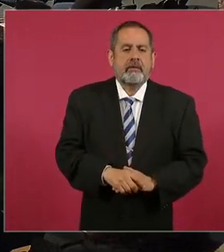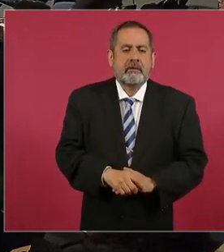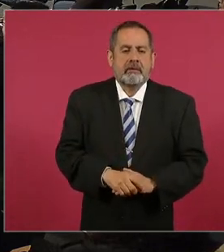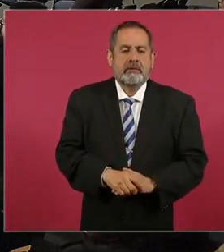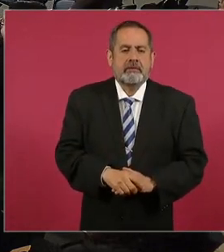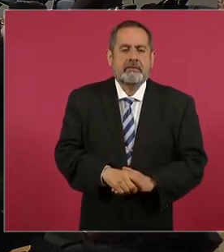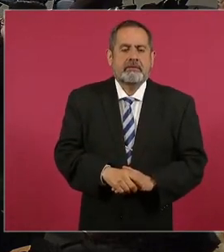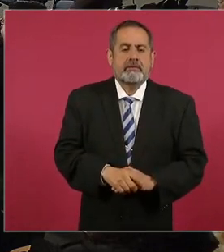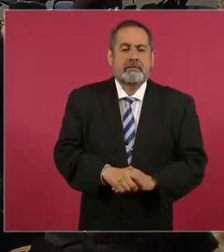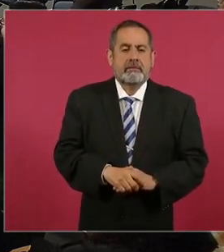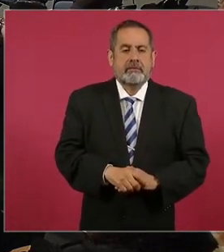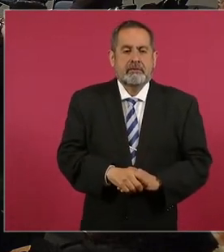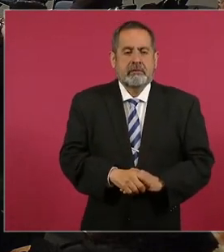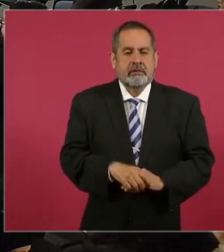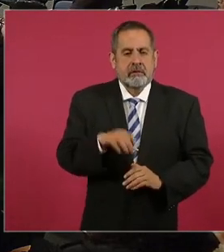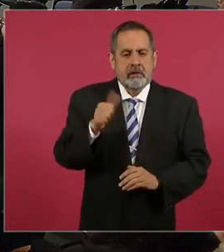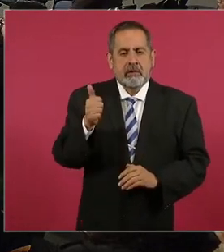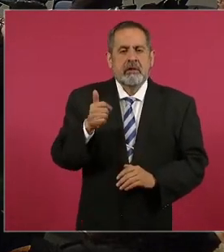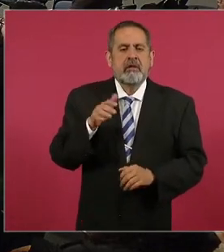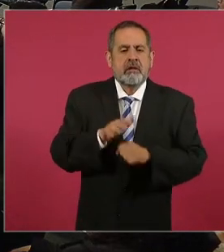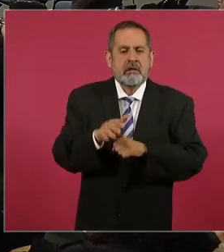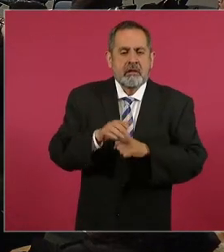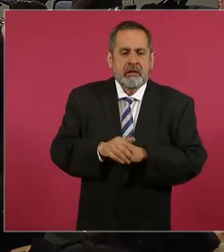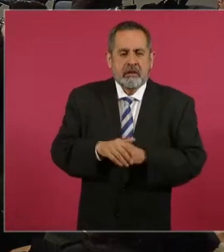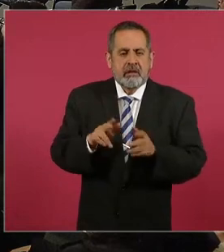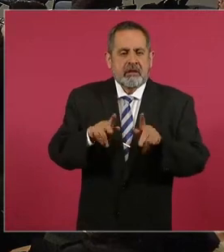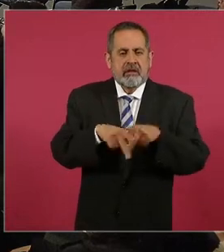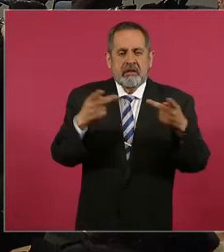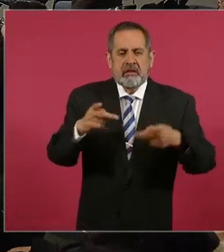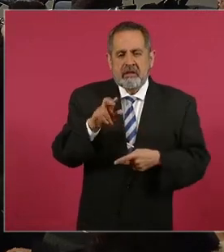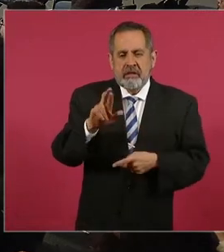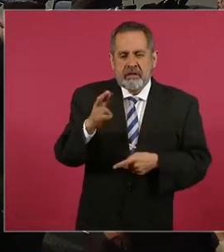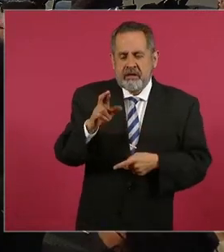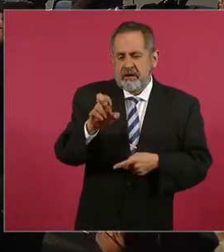Adelante. ¿Cuál sigue? Reforma.